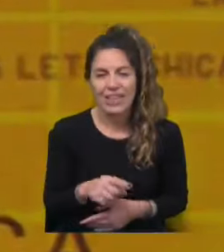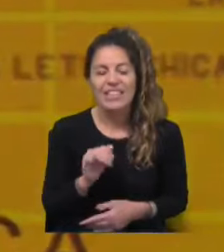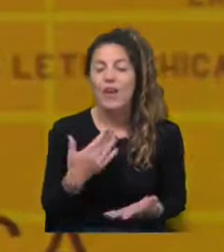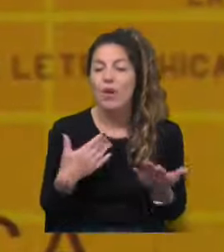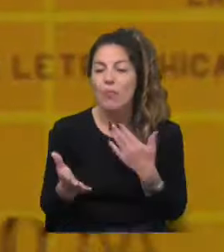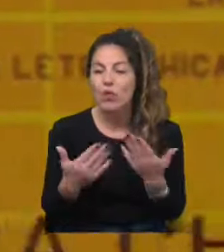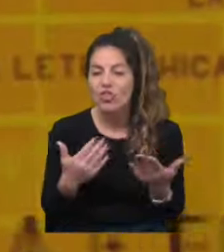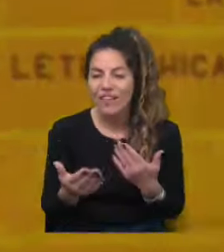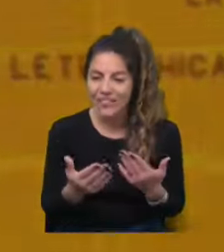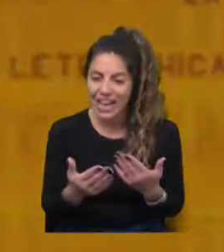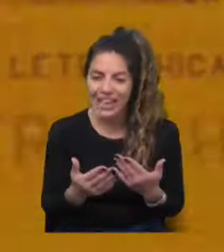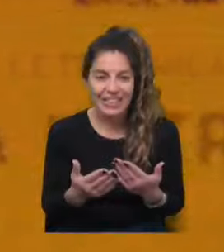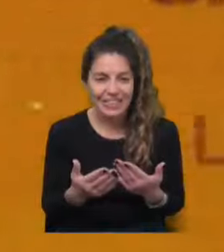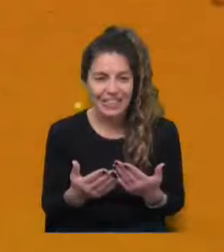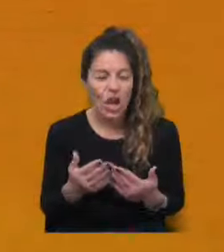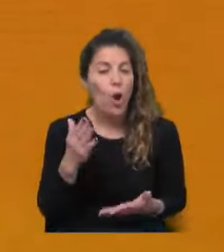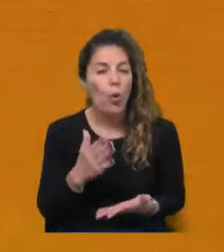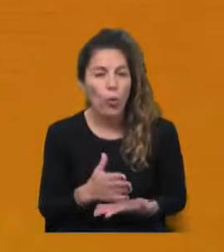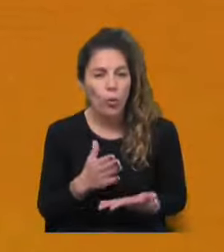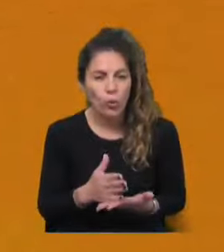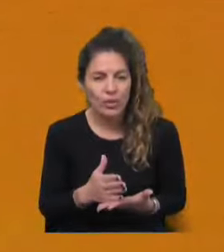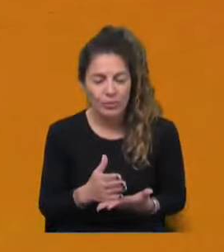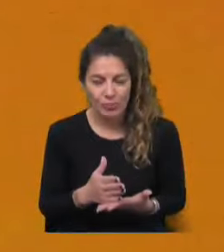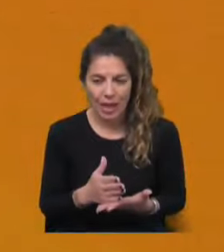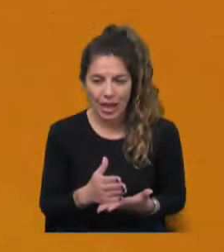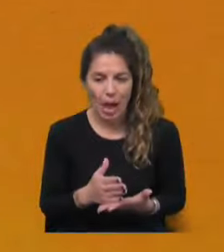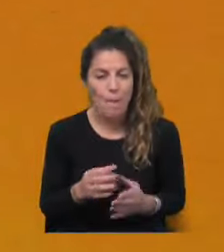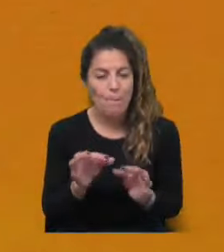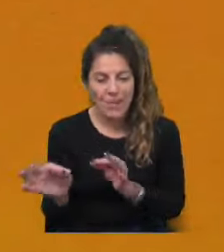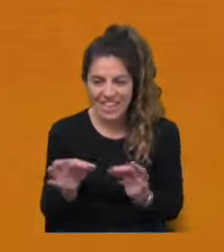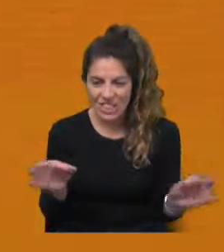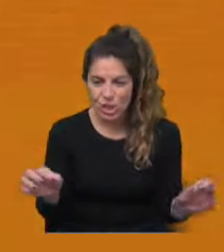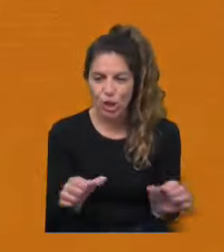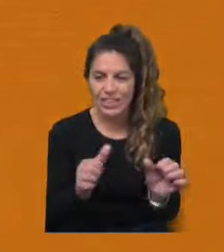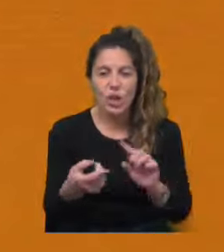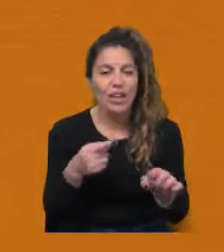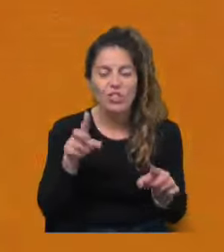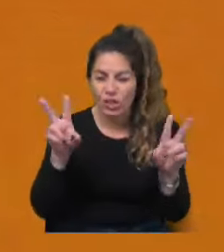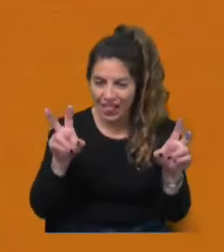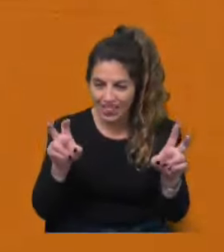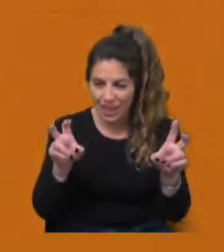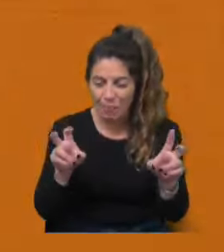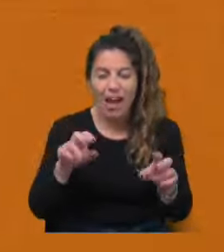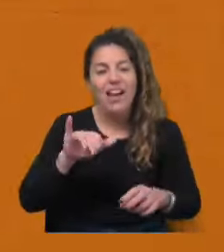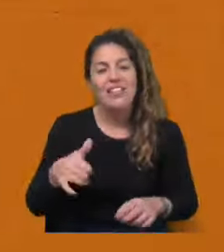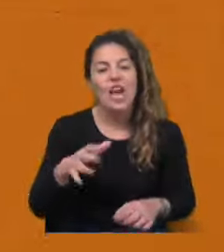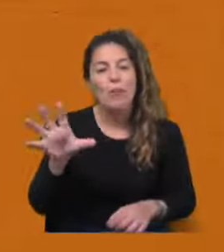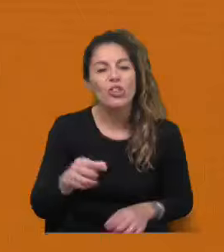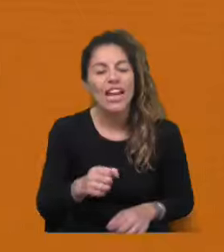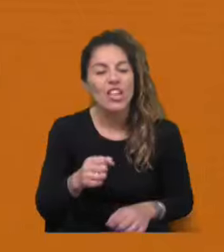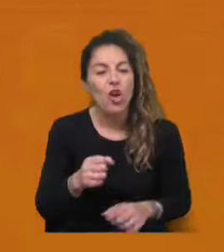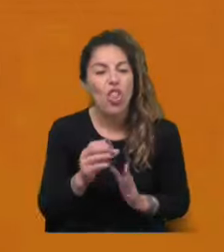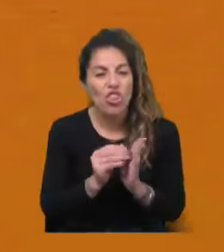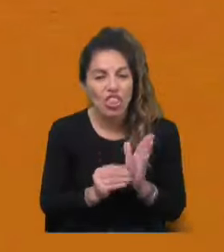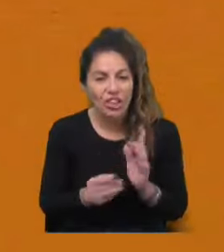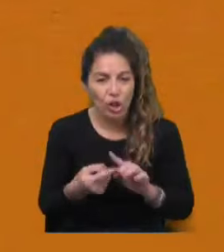hablando entonces de la última medición que hizo la Usina en relación a este tema. De hecho, ya hemos traído algunos datos en